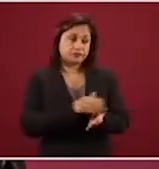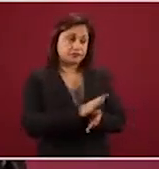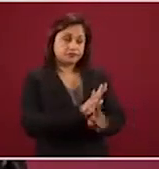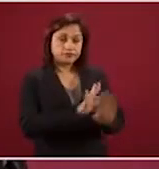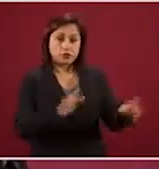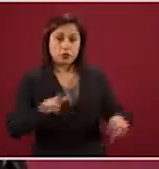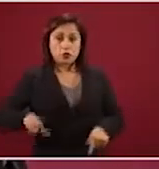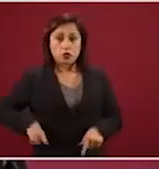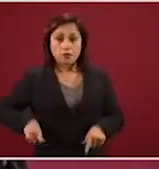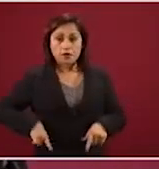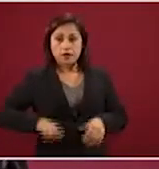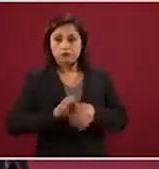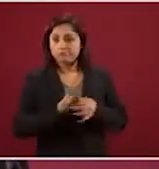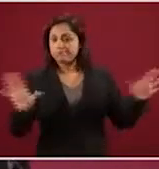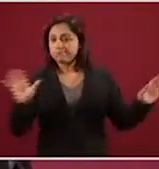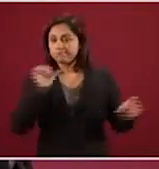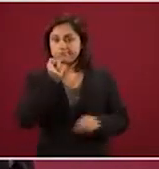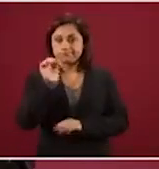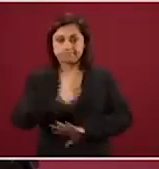Está